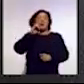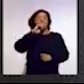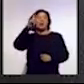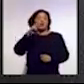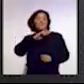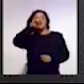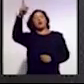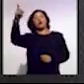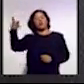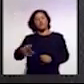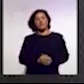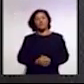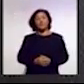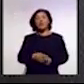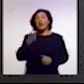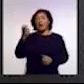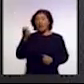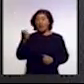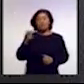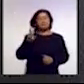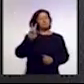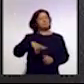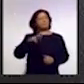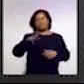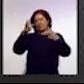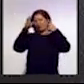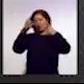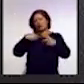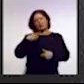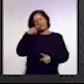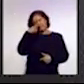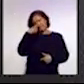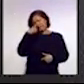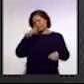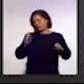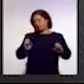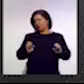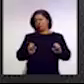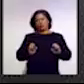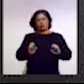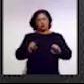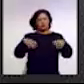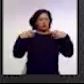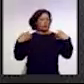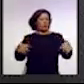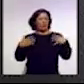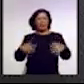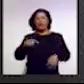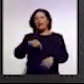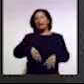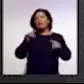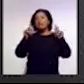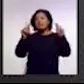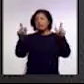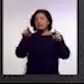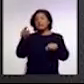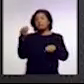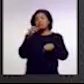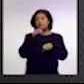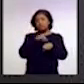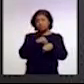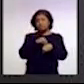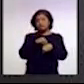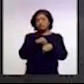brillantes de los cuales nos sentimos muy orgullosos en la escala y si queremos ponerlo en números podemos decir